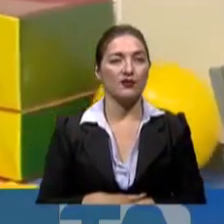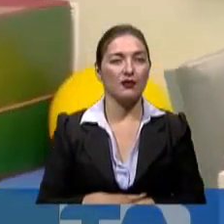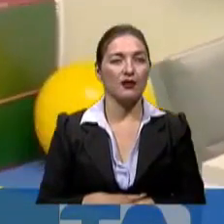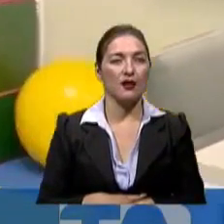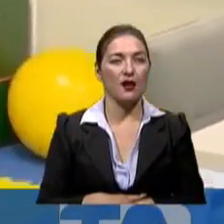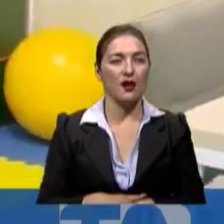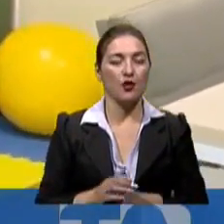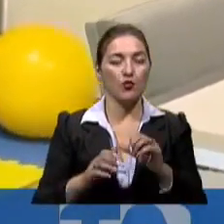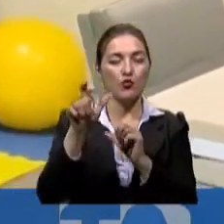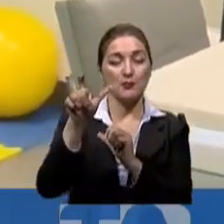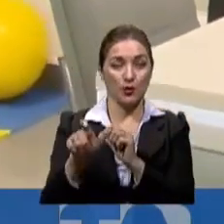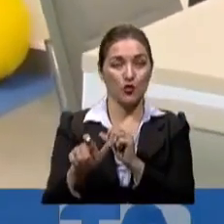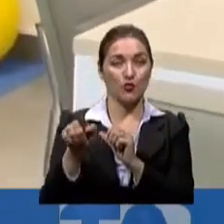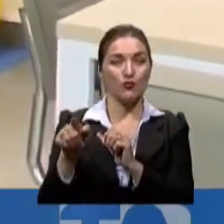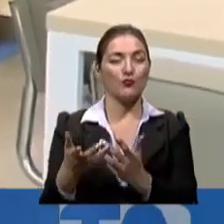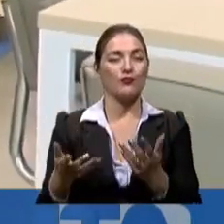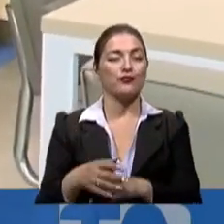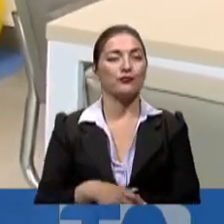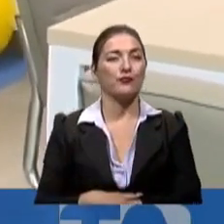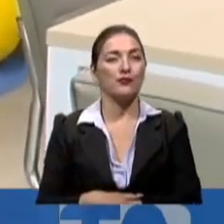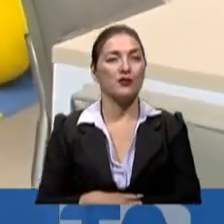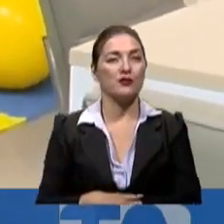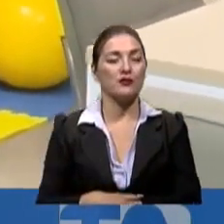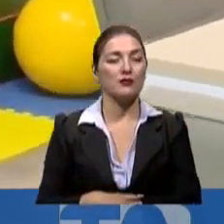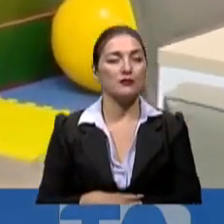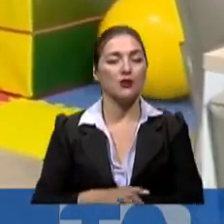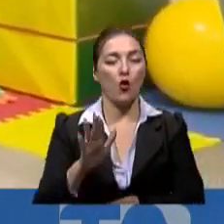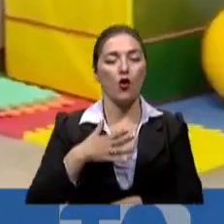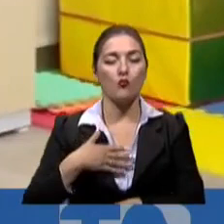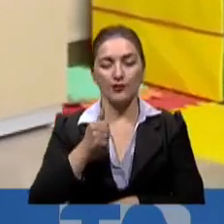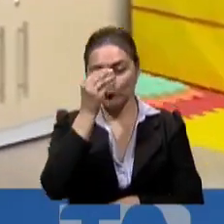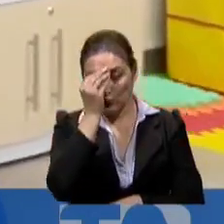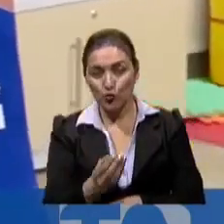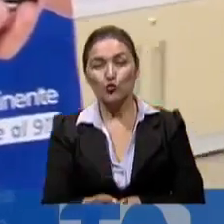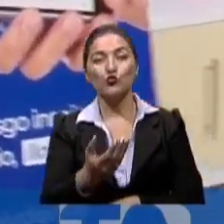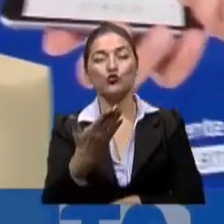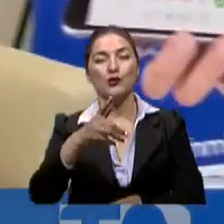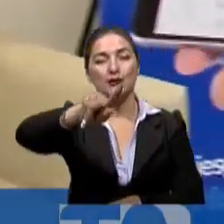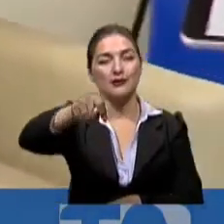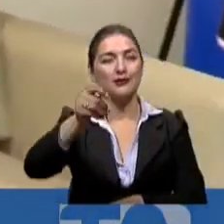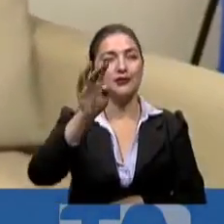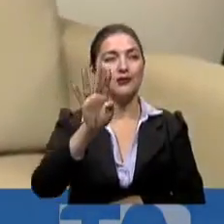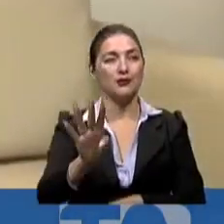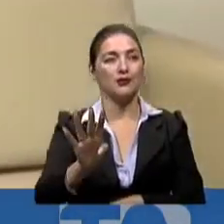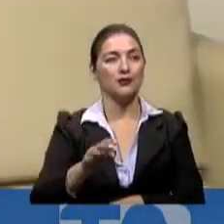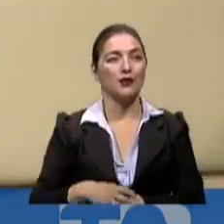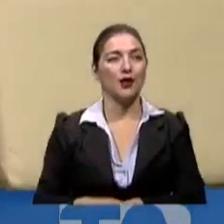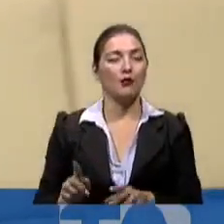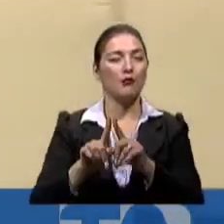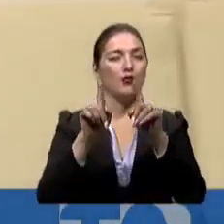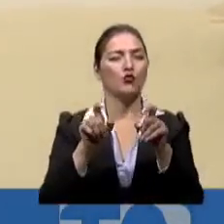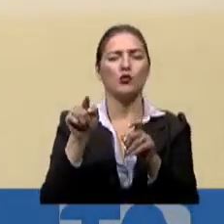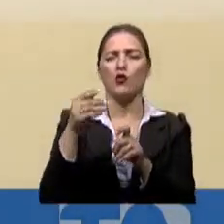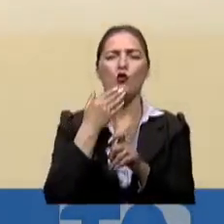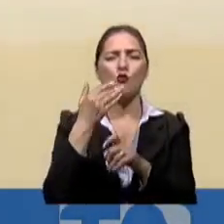Us varias que se encuentra justamente aquí cómo le va Hola Cómo estás Buen día somos de teleamazonas estamos en vivo cuéntanos un poco de